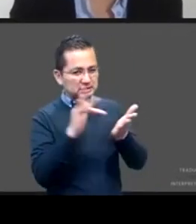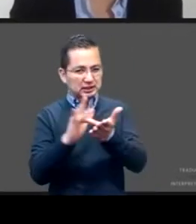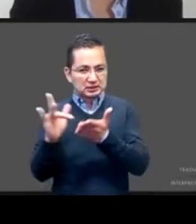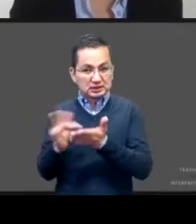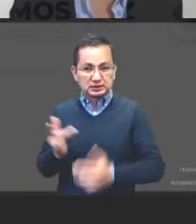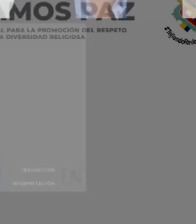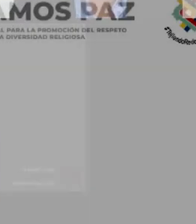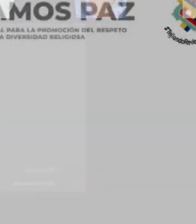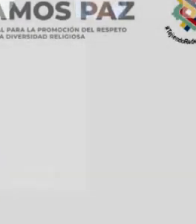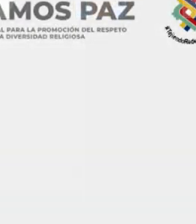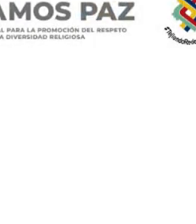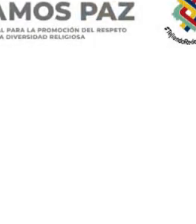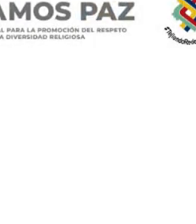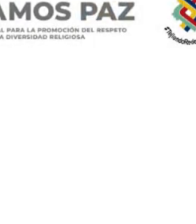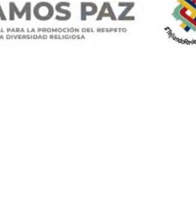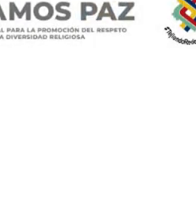hasta luego